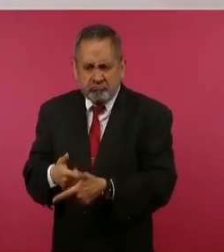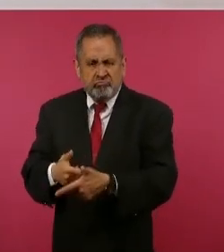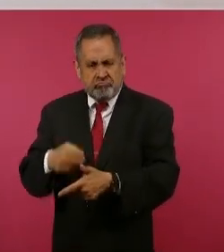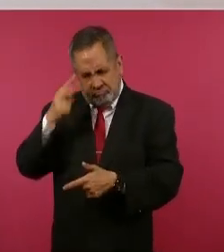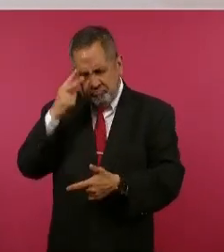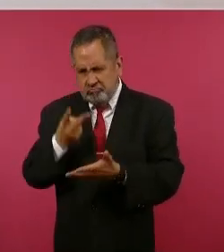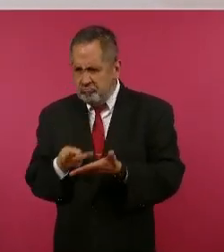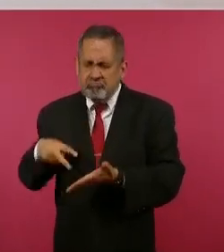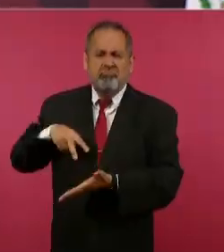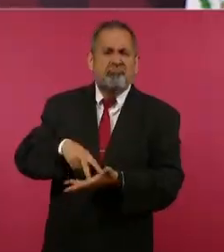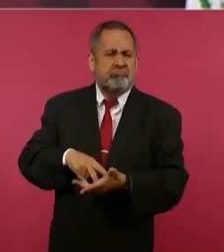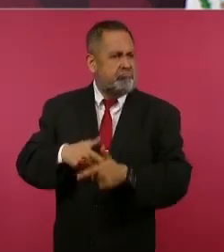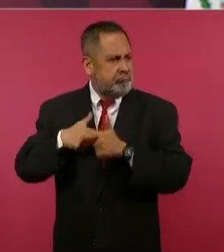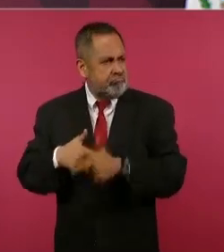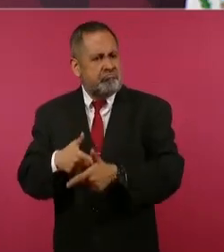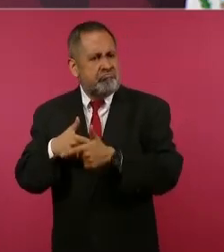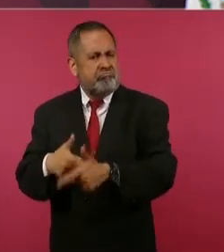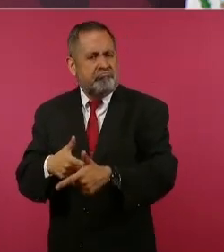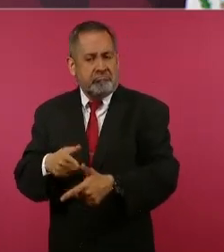nos ponemos de pie.